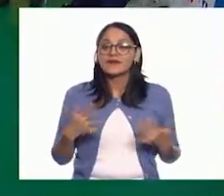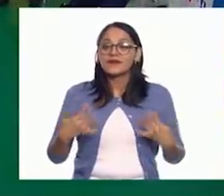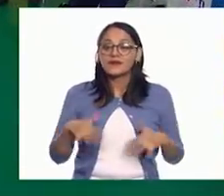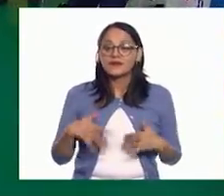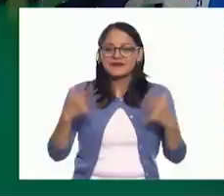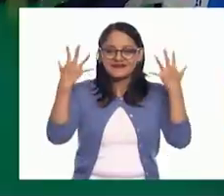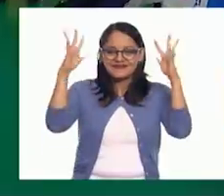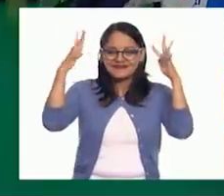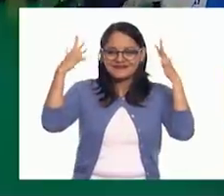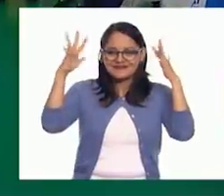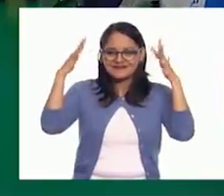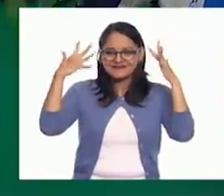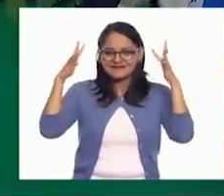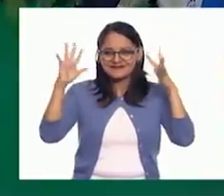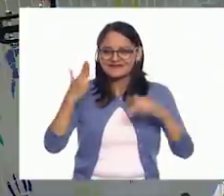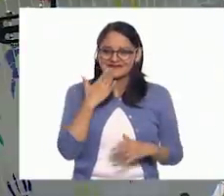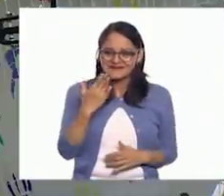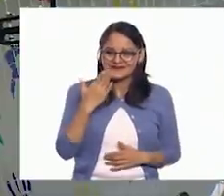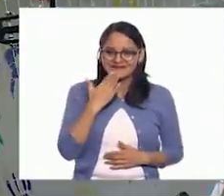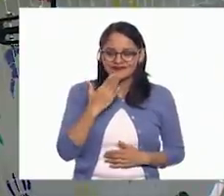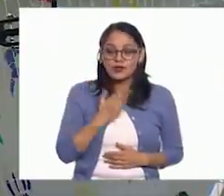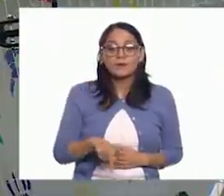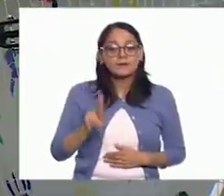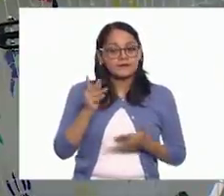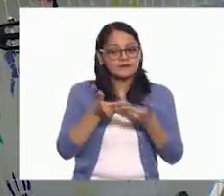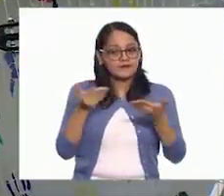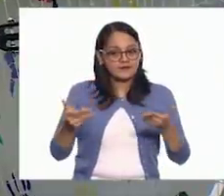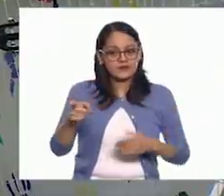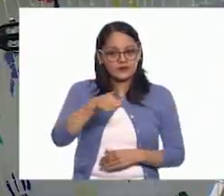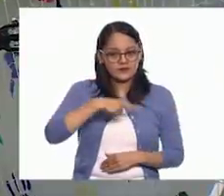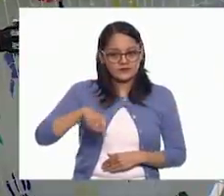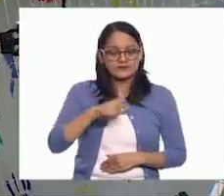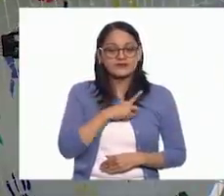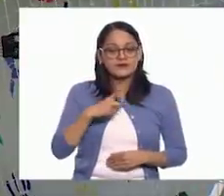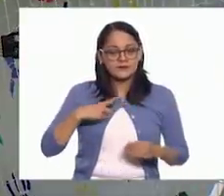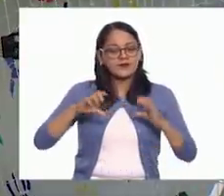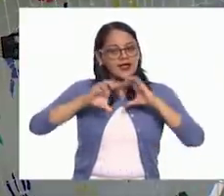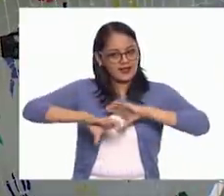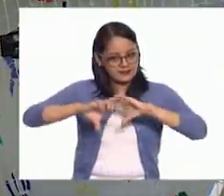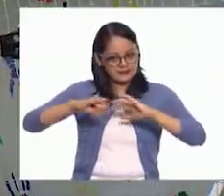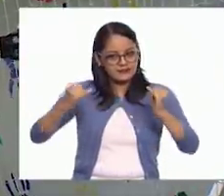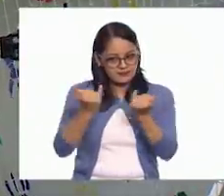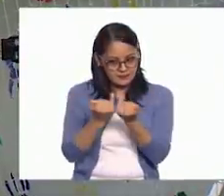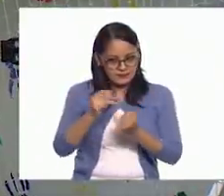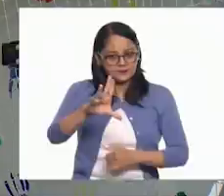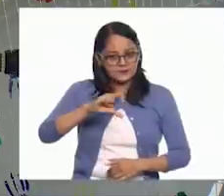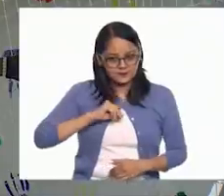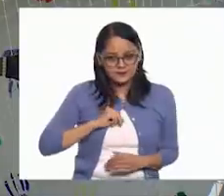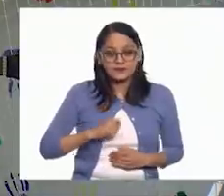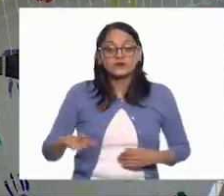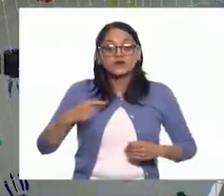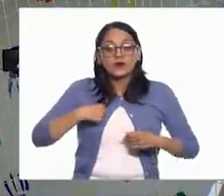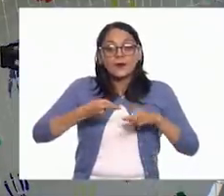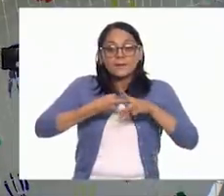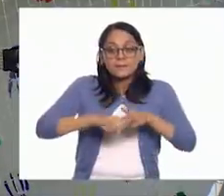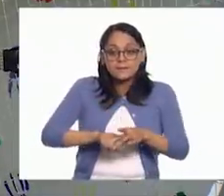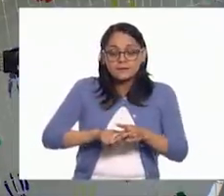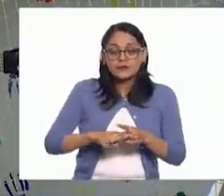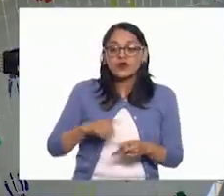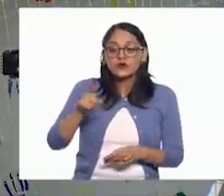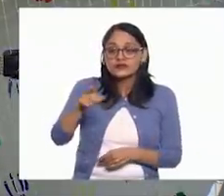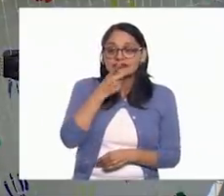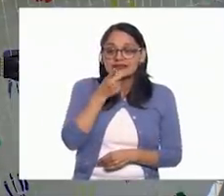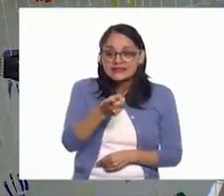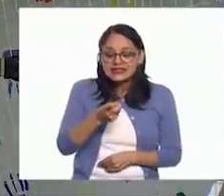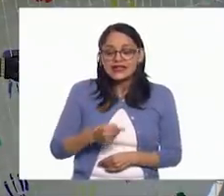¡Bravo, bravo! Lo hicieron muy bien, pero ahora lo tienen que decir cantando. Por favor, yo voy a decir el diminutivo y